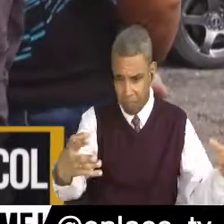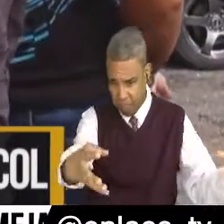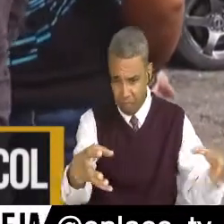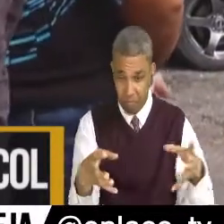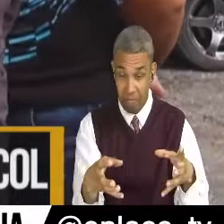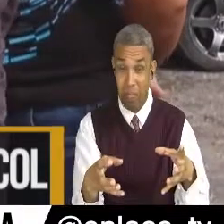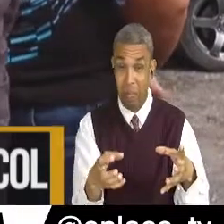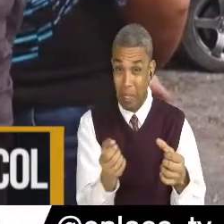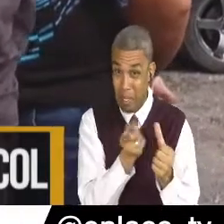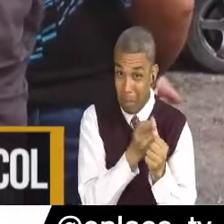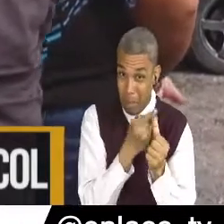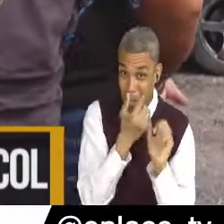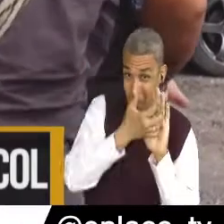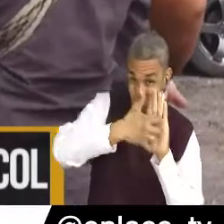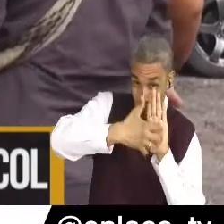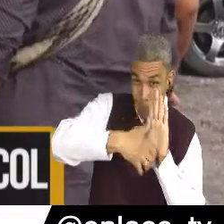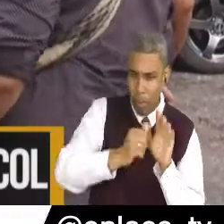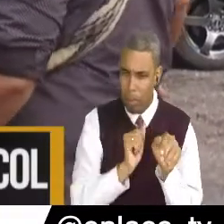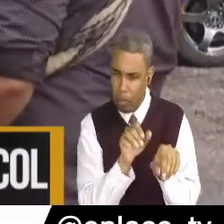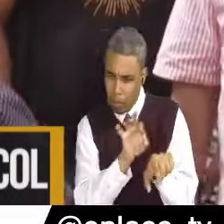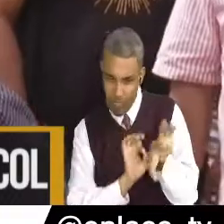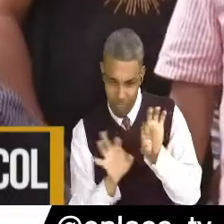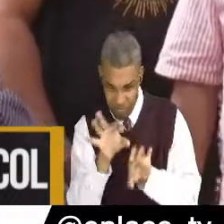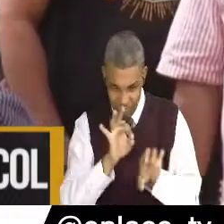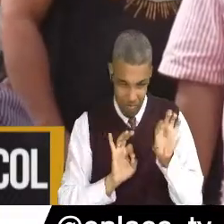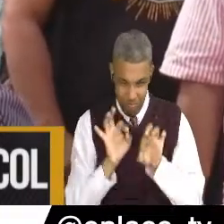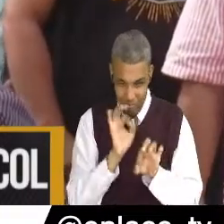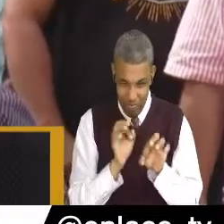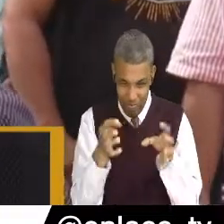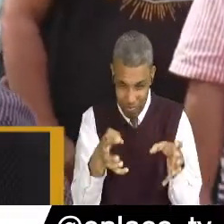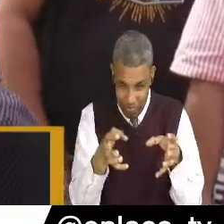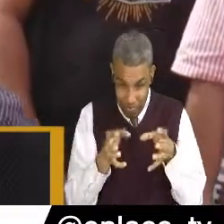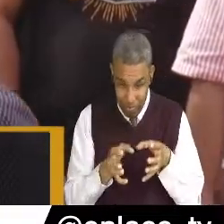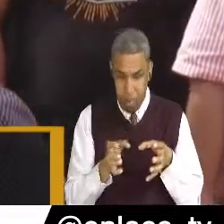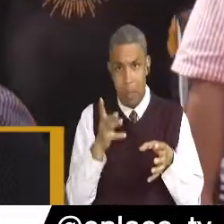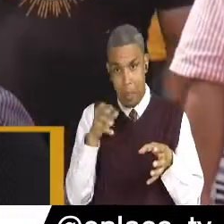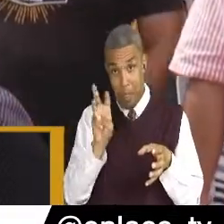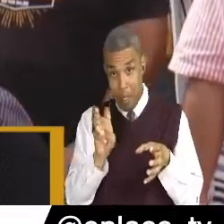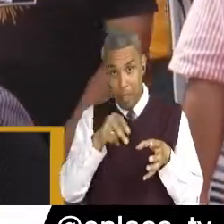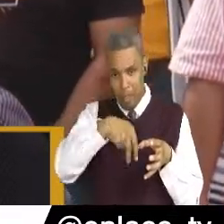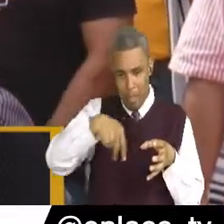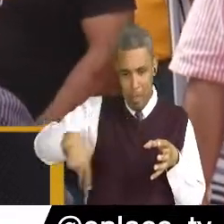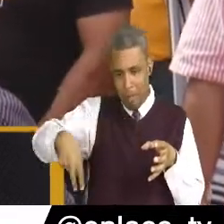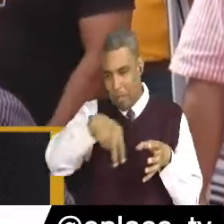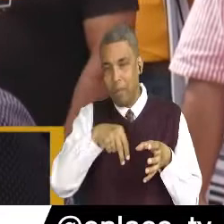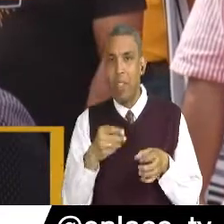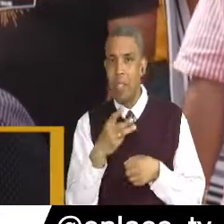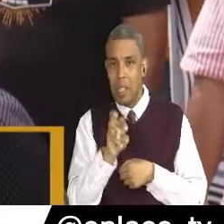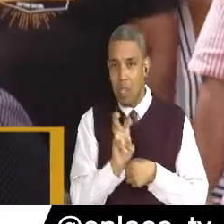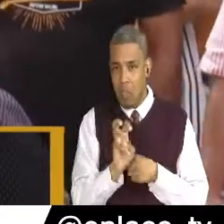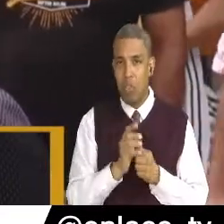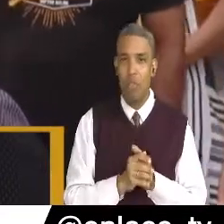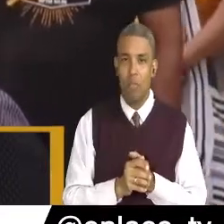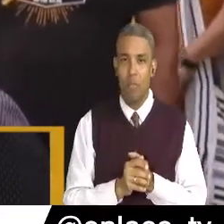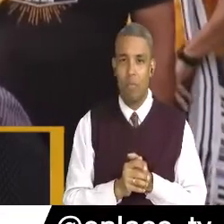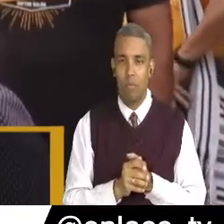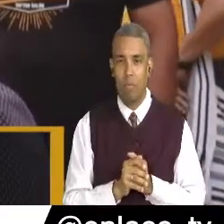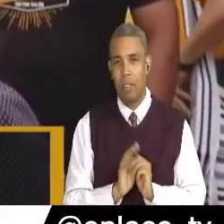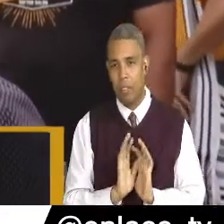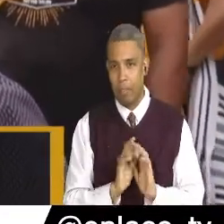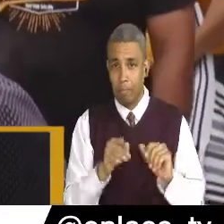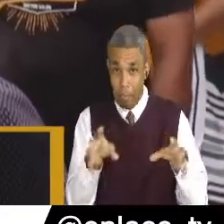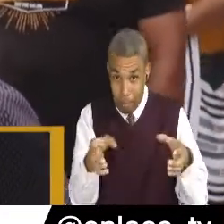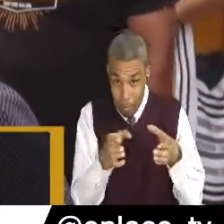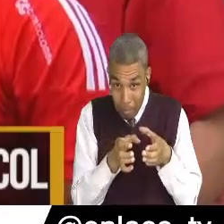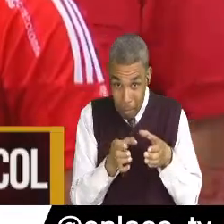18 compañeros prácticamente ya estaban listos para ser contratados, porque ellos necesitan, para el reentrenamiento necesitan 27 relevantes.